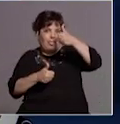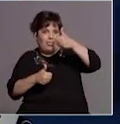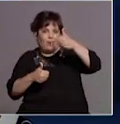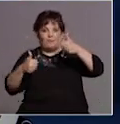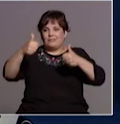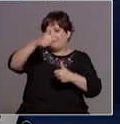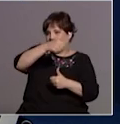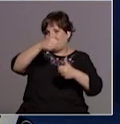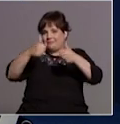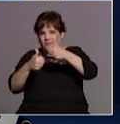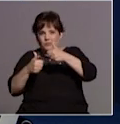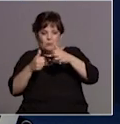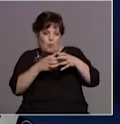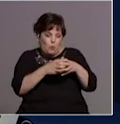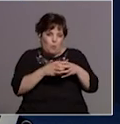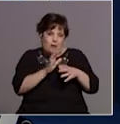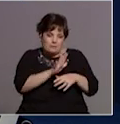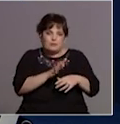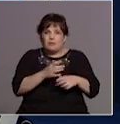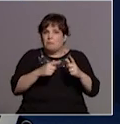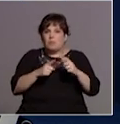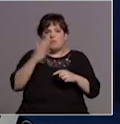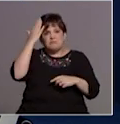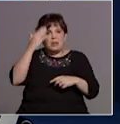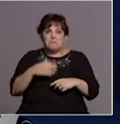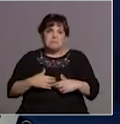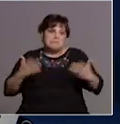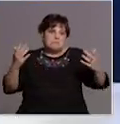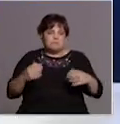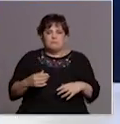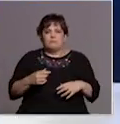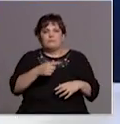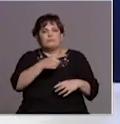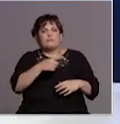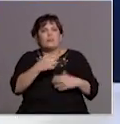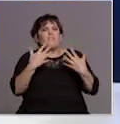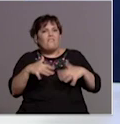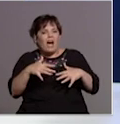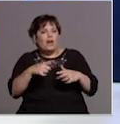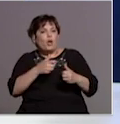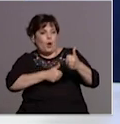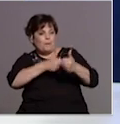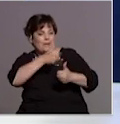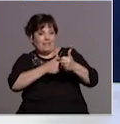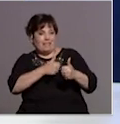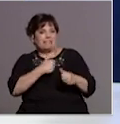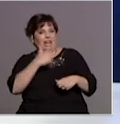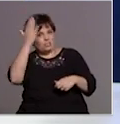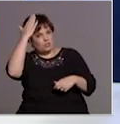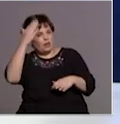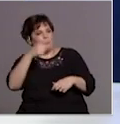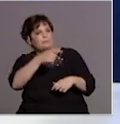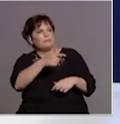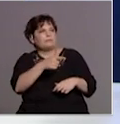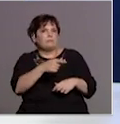como digamos la reserva con que cuentan los partidos y acá entran verlos por ejemplo a varios de los que compitieron con él